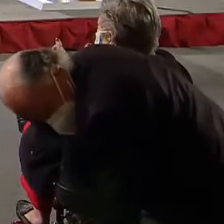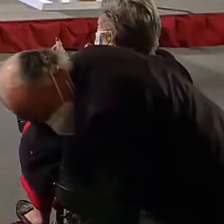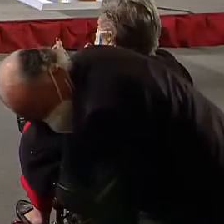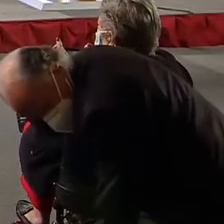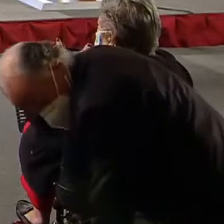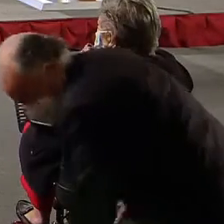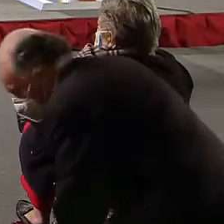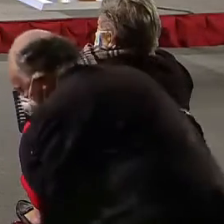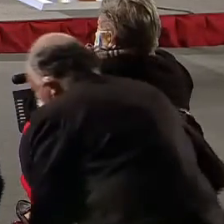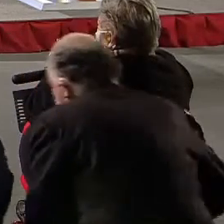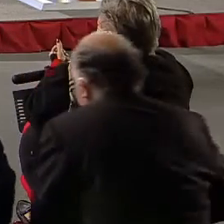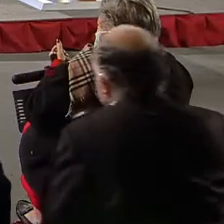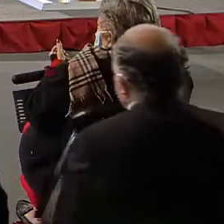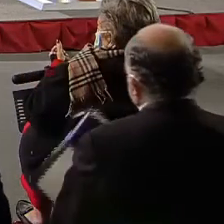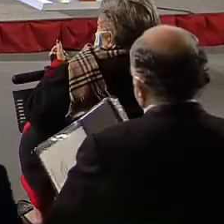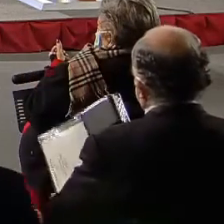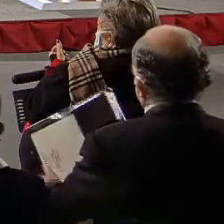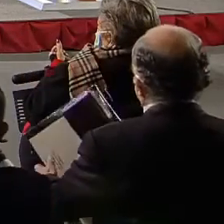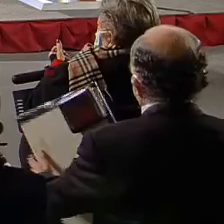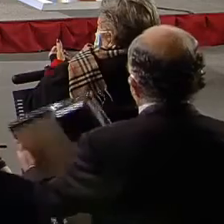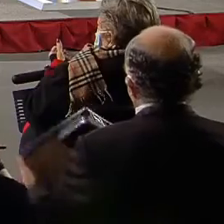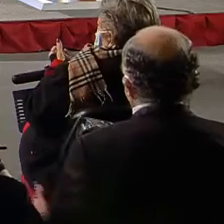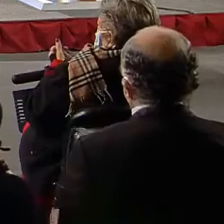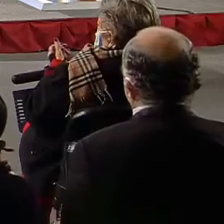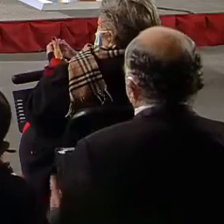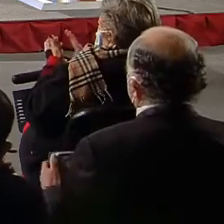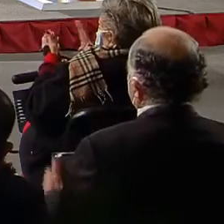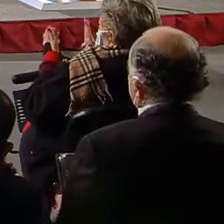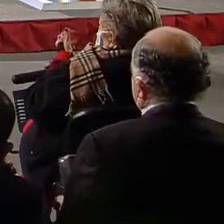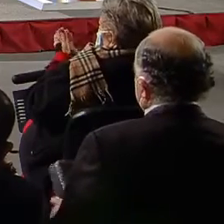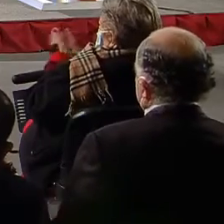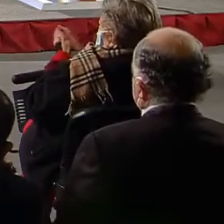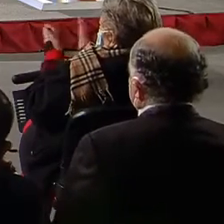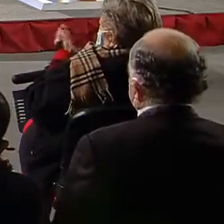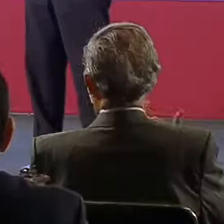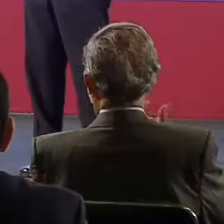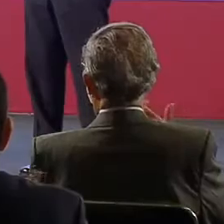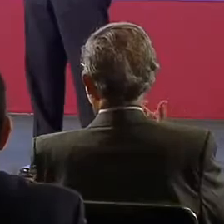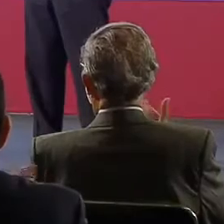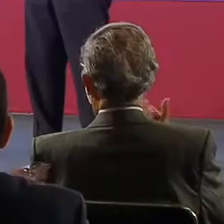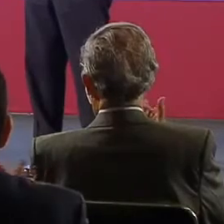La enfermera María Guadalupe Ignot Honorio.